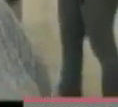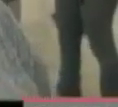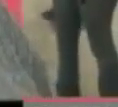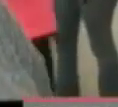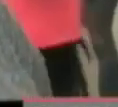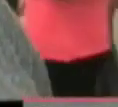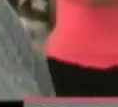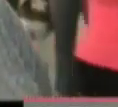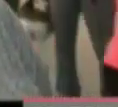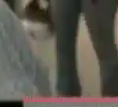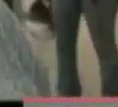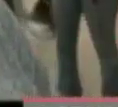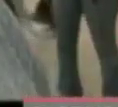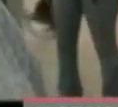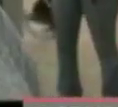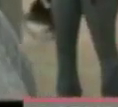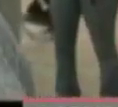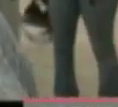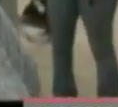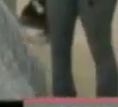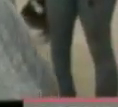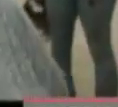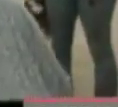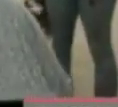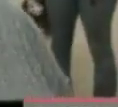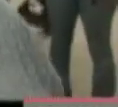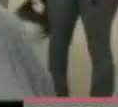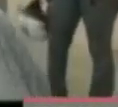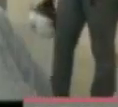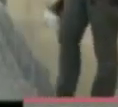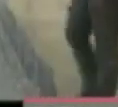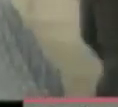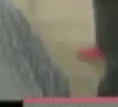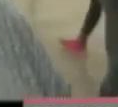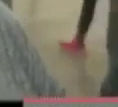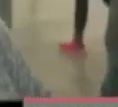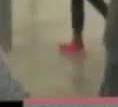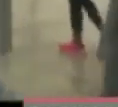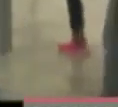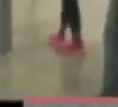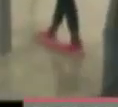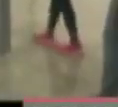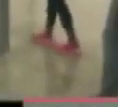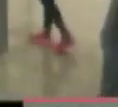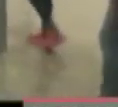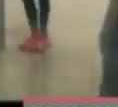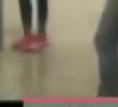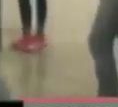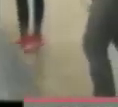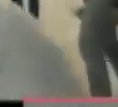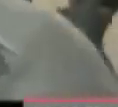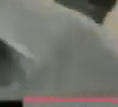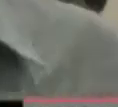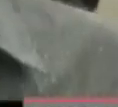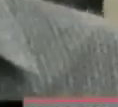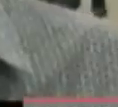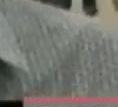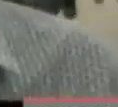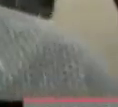Urbanístico con un valor extraordinario porque está en toda la avenida principal. Decidí derribarlo,